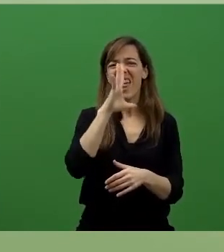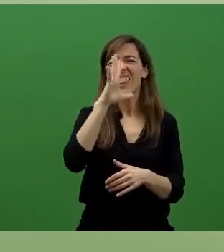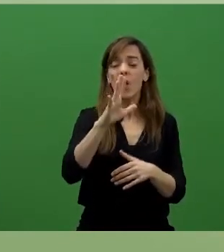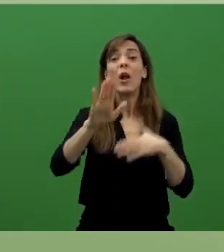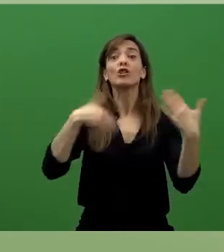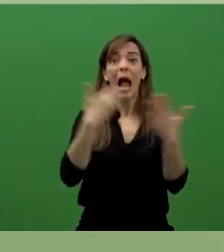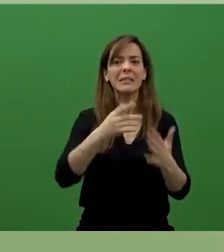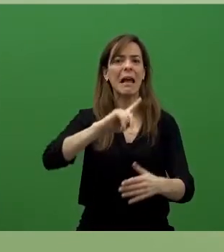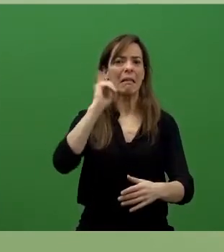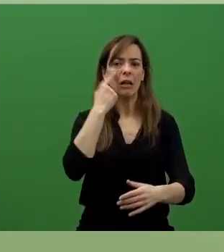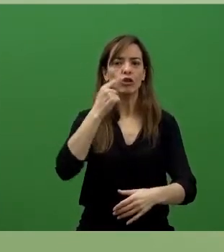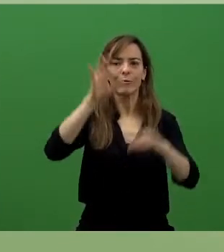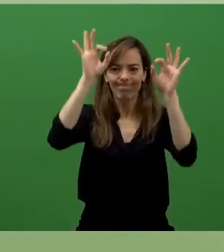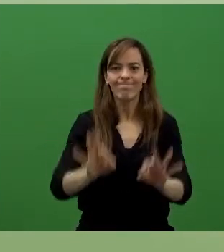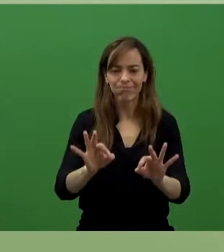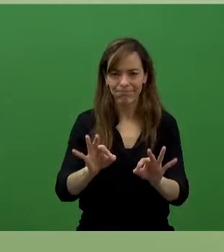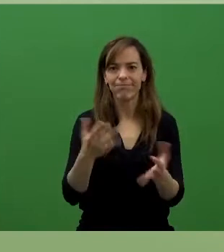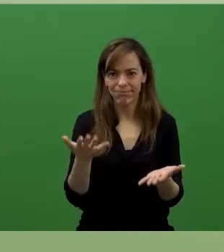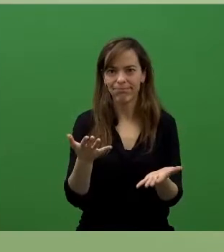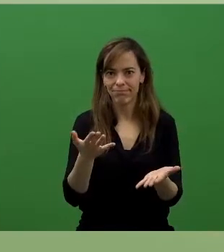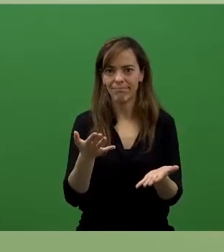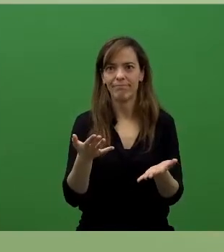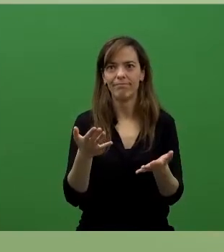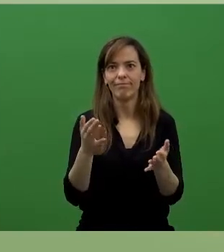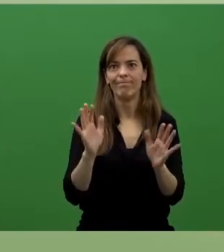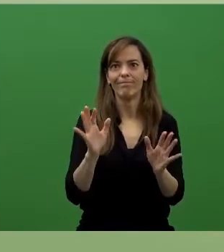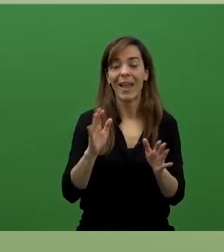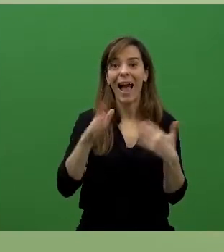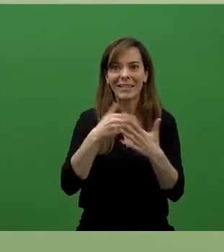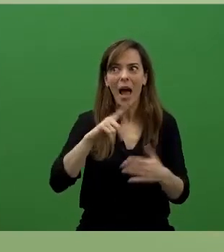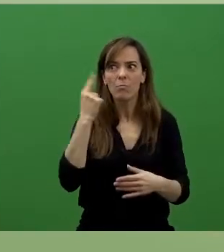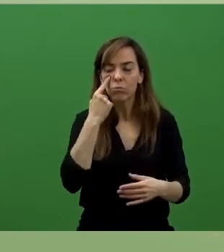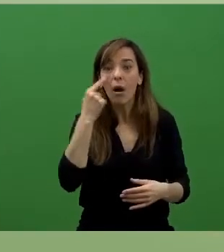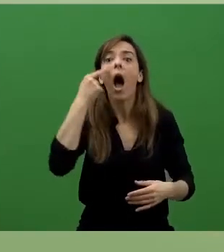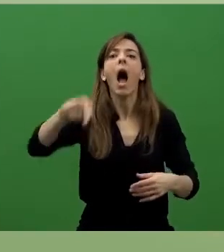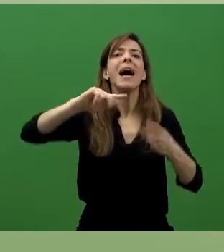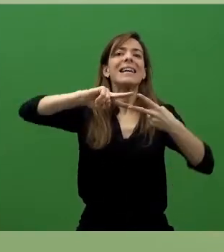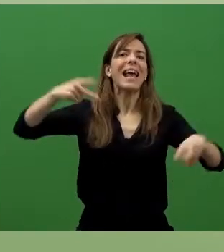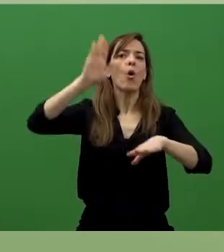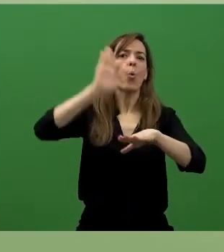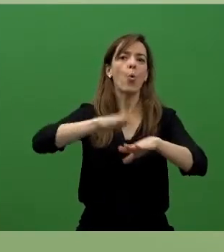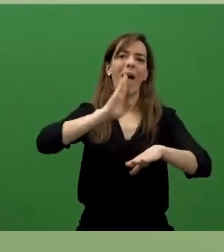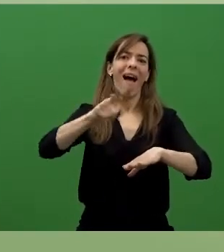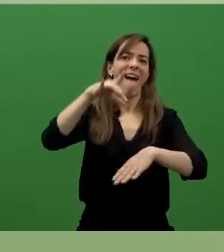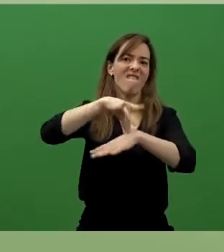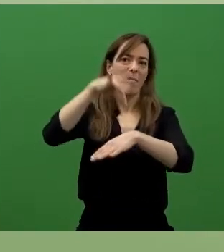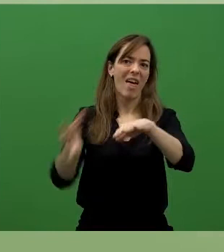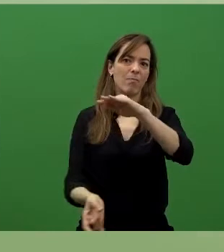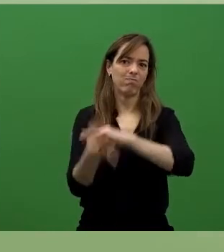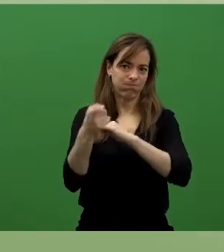llegar al diagnóstico molecular de la enfermedad. Es decir, identificar cuál es el gen que causa la enfermedad en un